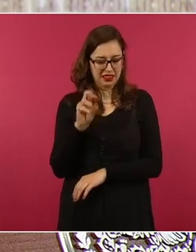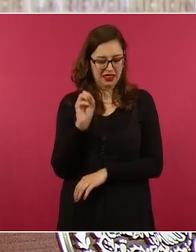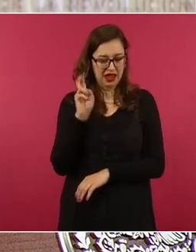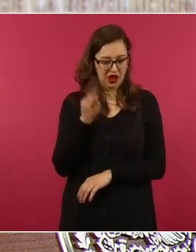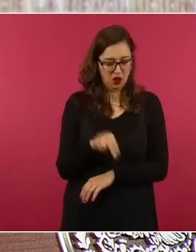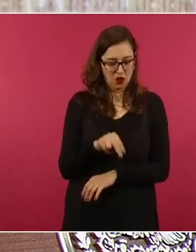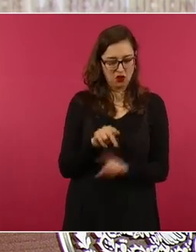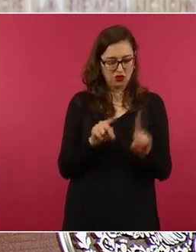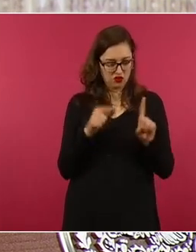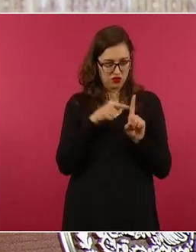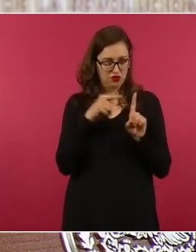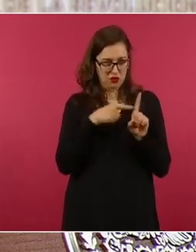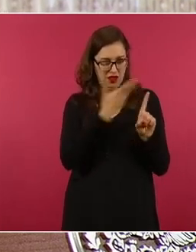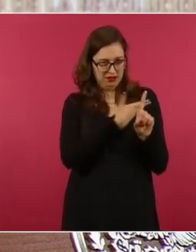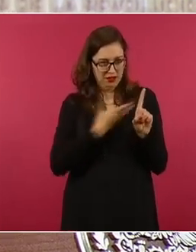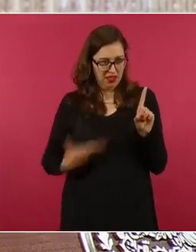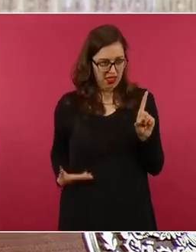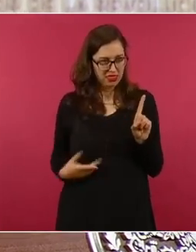época